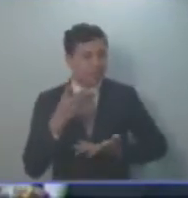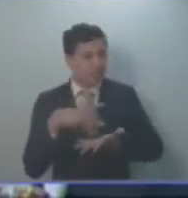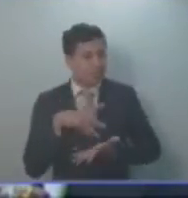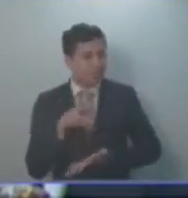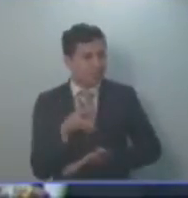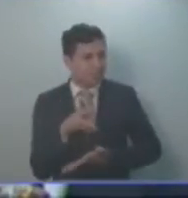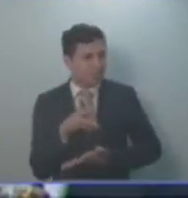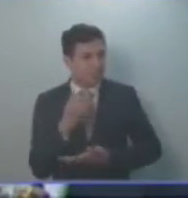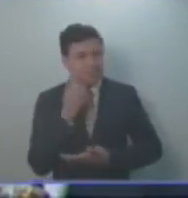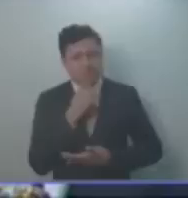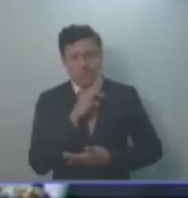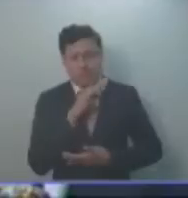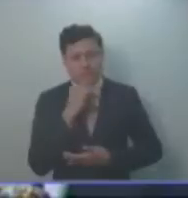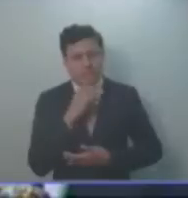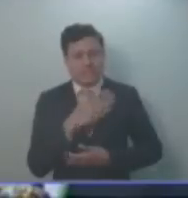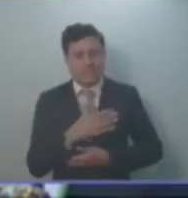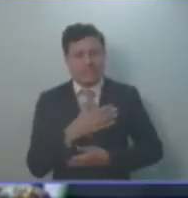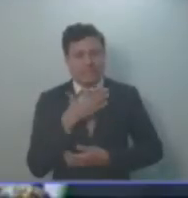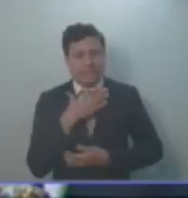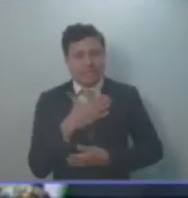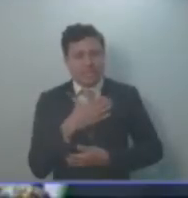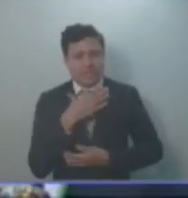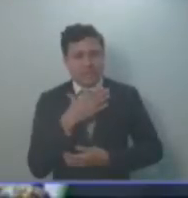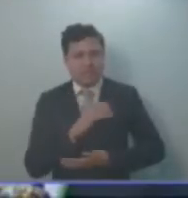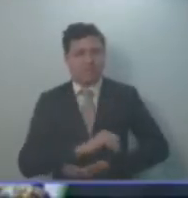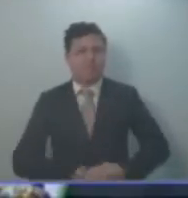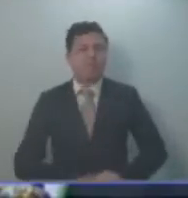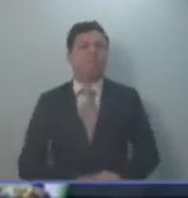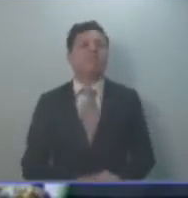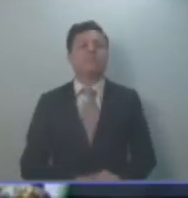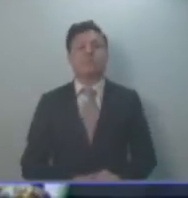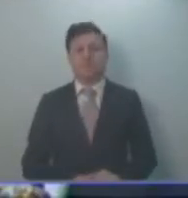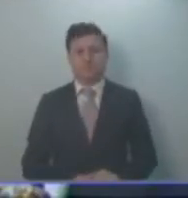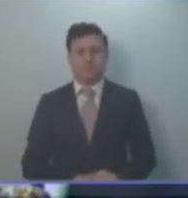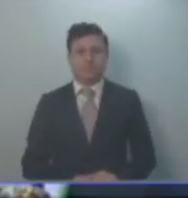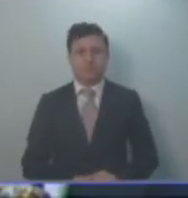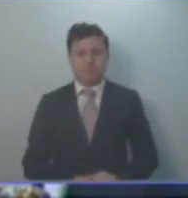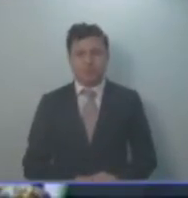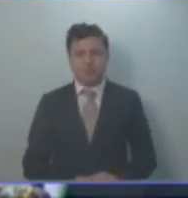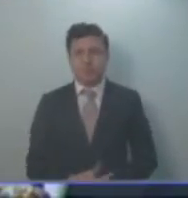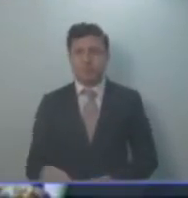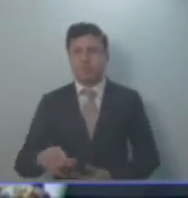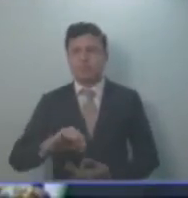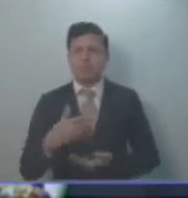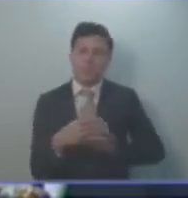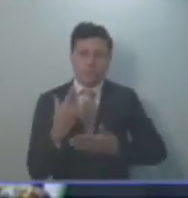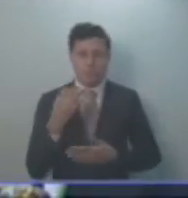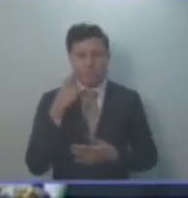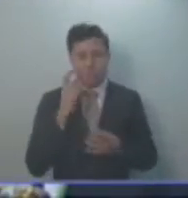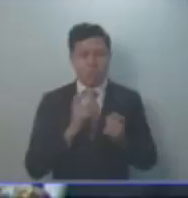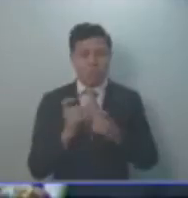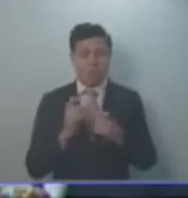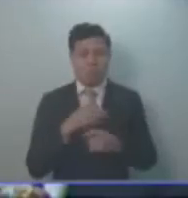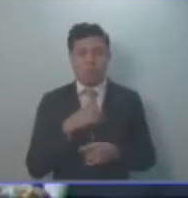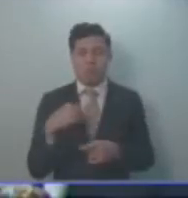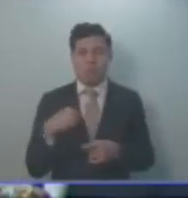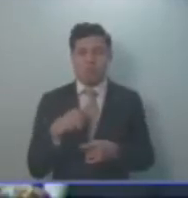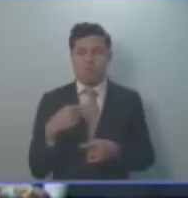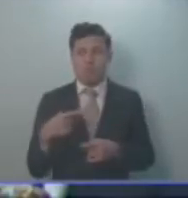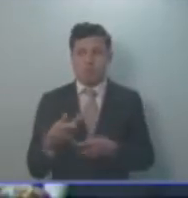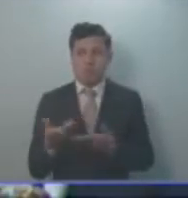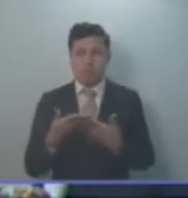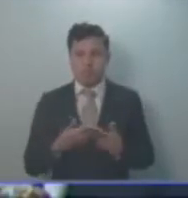con padecimientos de enfermedades crónicas incapacitantes que requieren controles médicos frecuentes